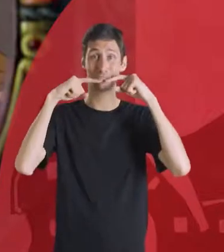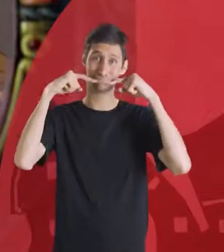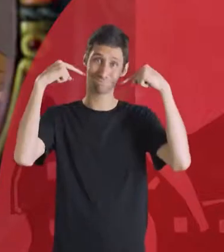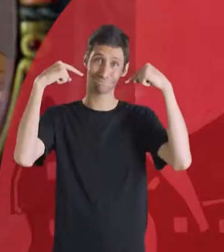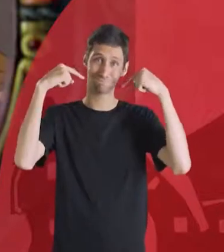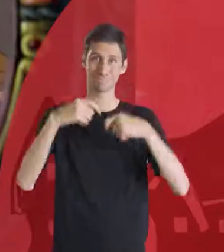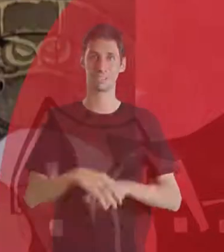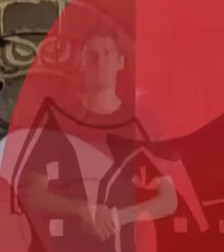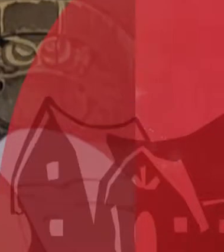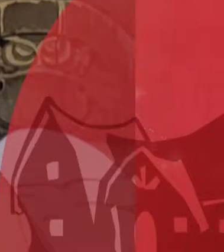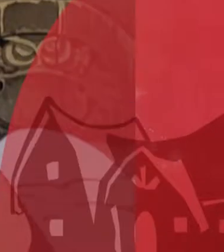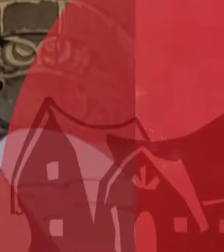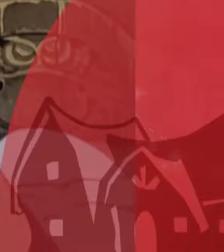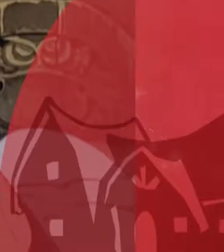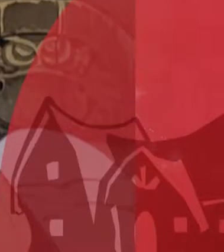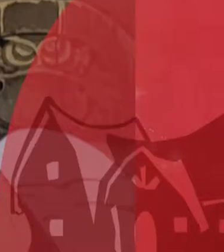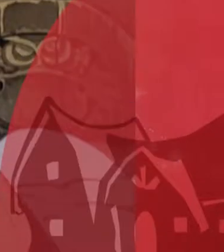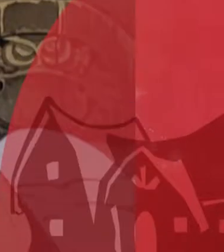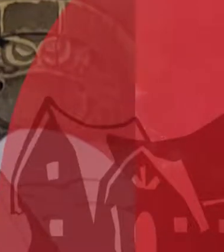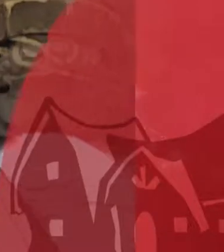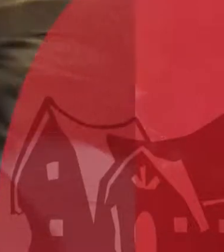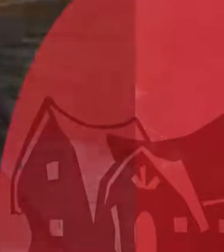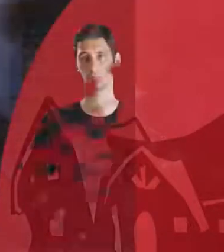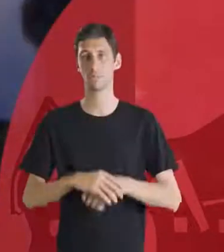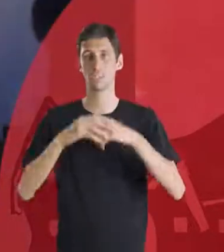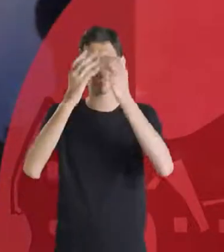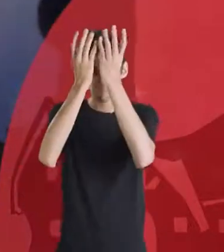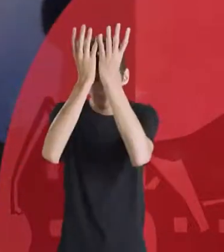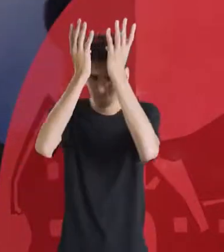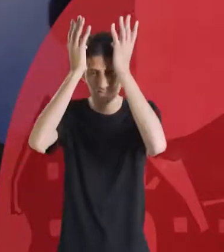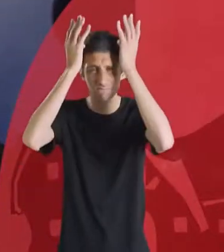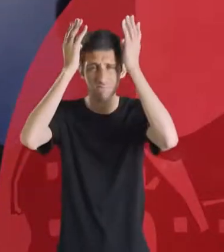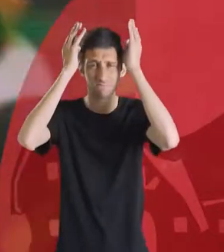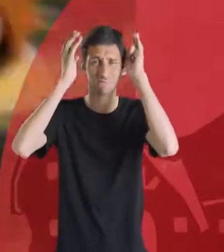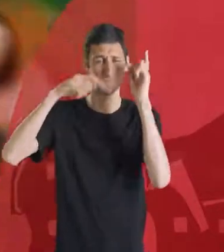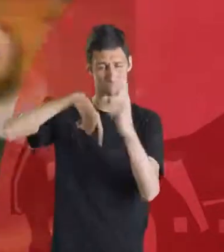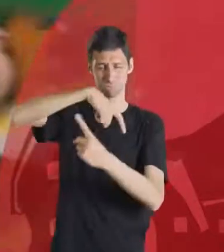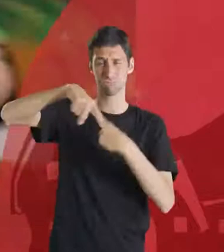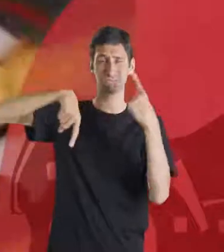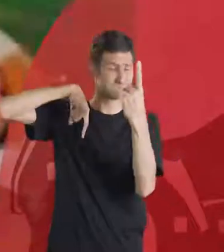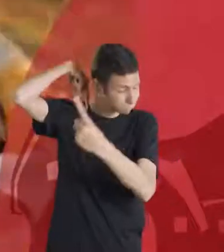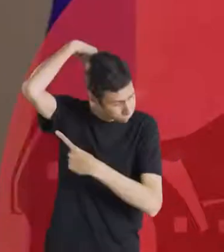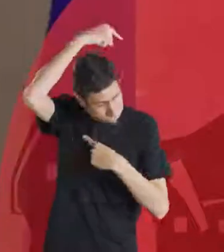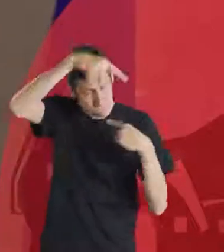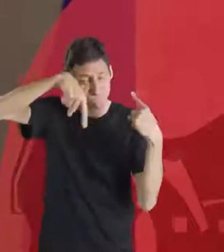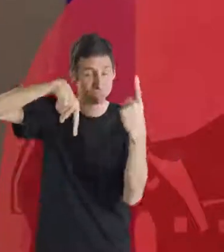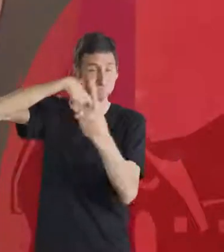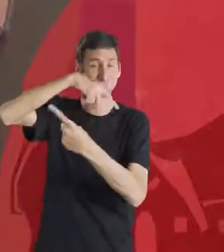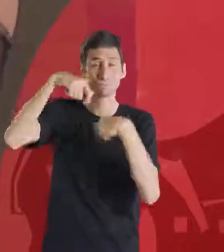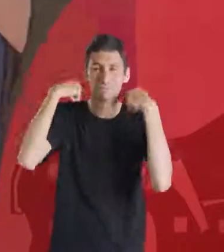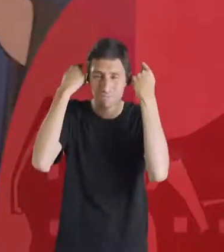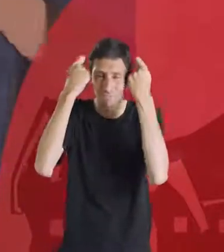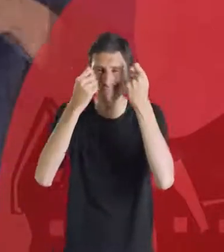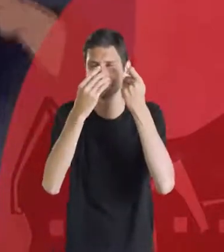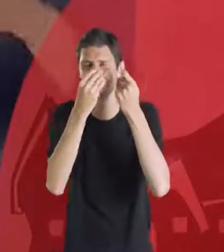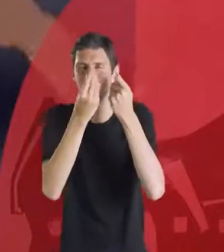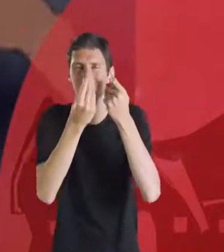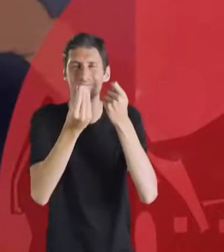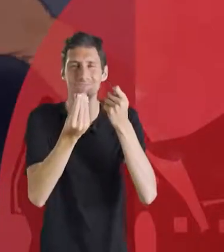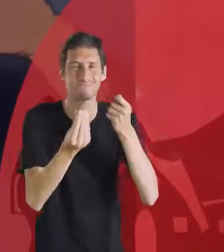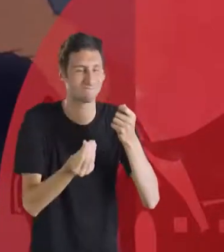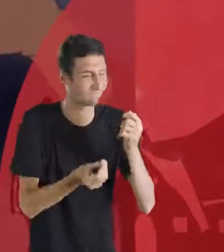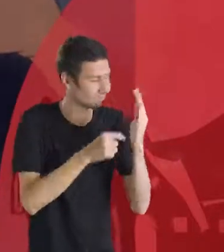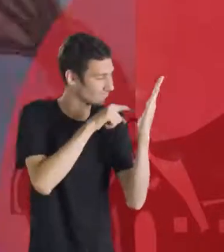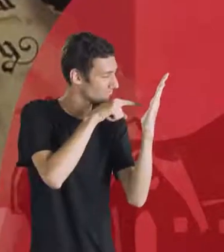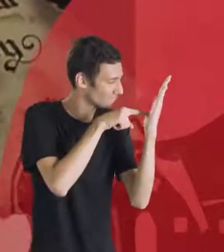y feliz. ¡Qué alegría! Lejos de allí, la reina elabora una poción mágica para cambiar su apariencia